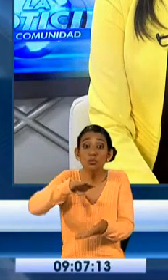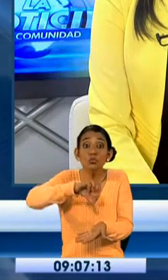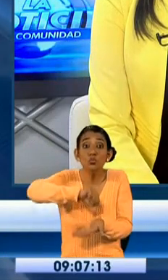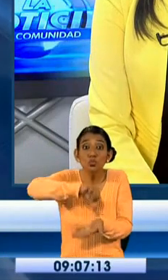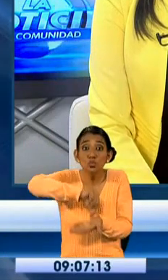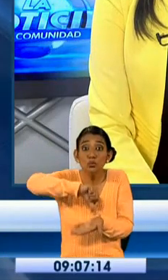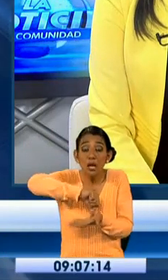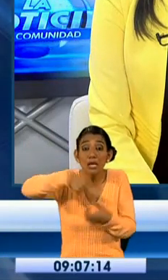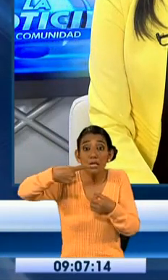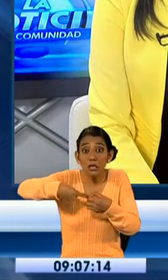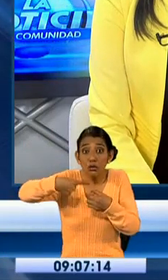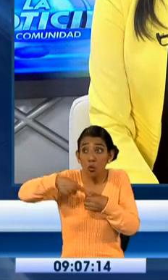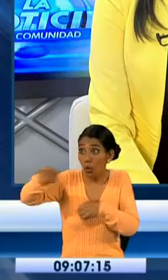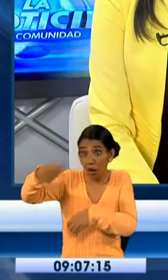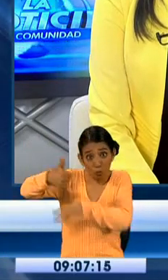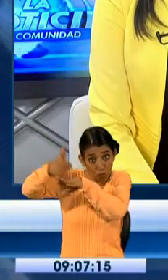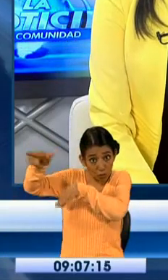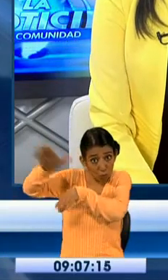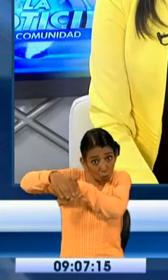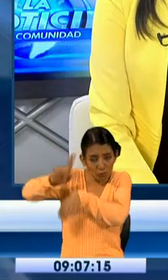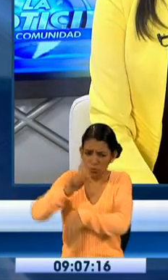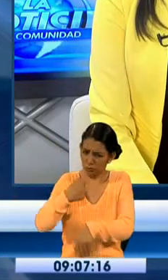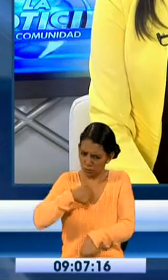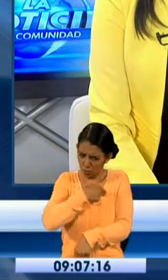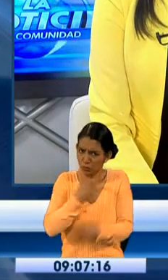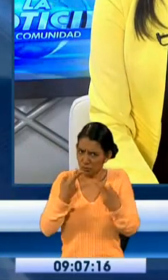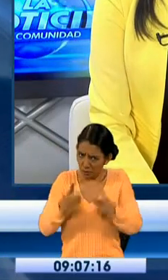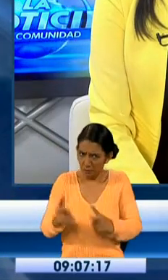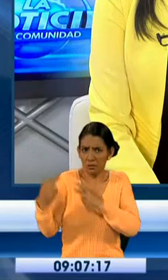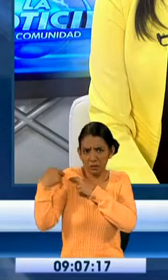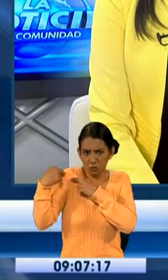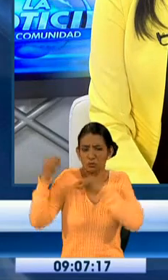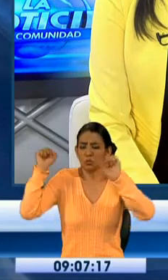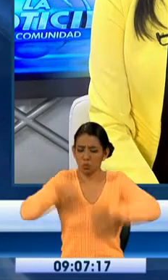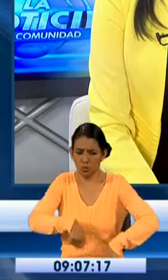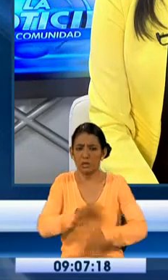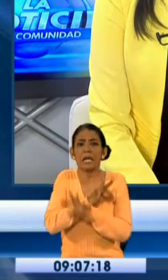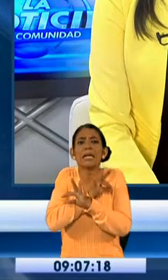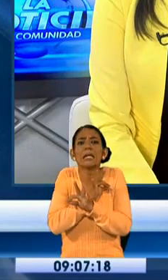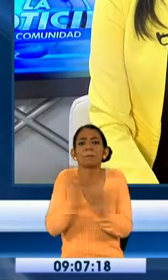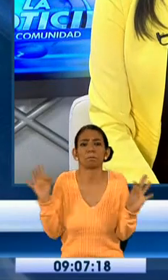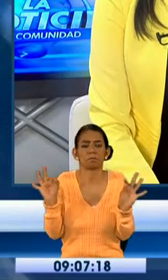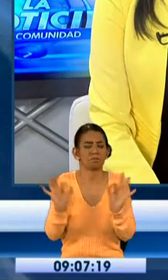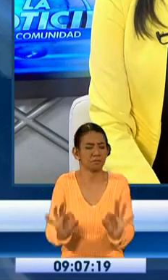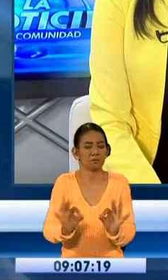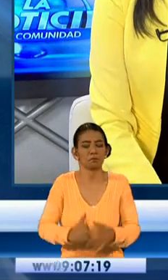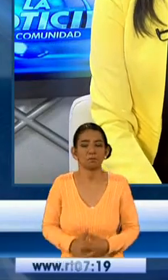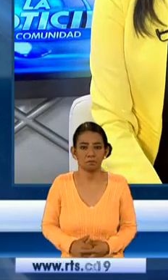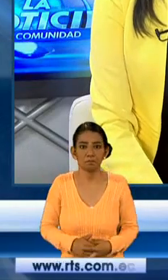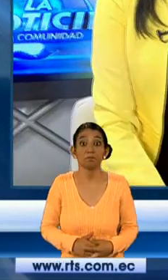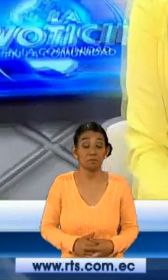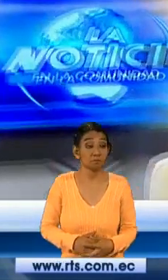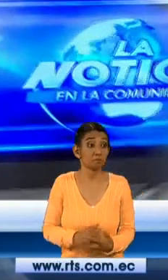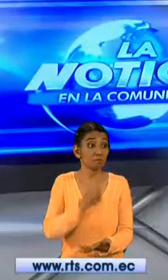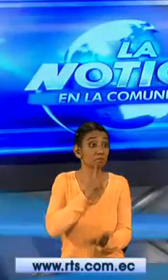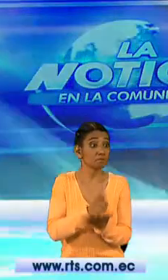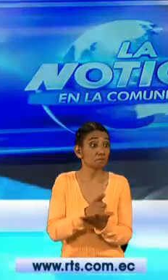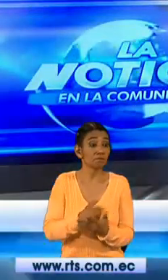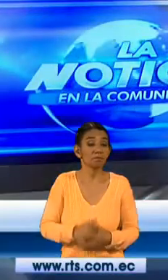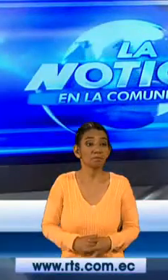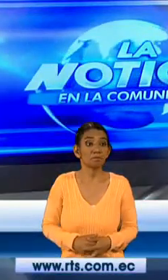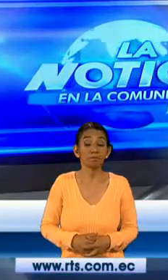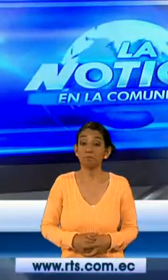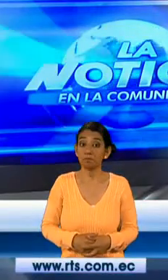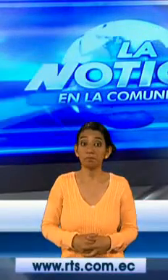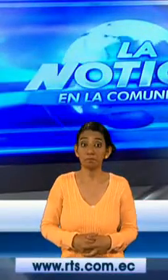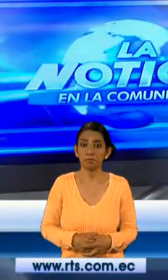no solamente es de las autoridades, es nuestra. Y está en nuestra responsabilidad tenerla en buen estado. Ali. Así es, Roberto. Precisamente nosotros